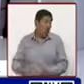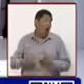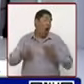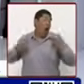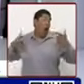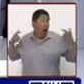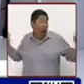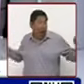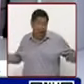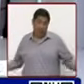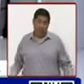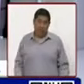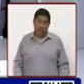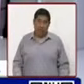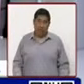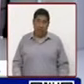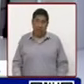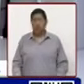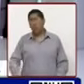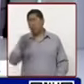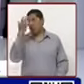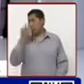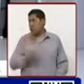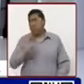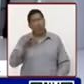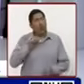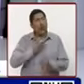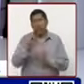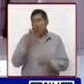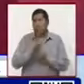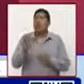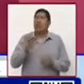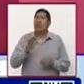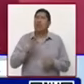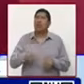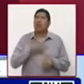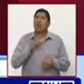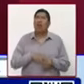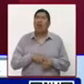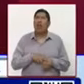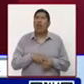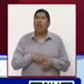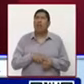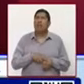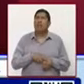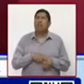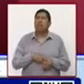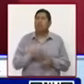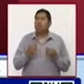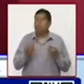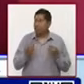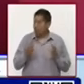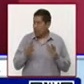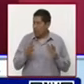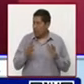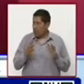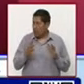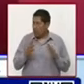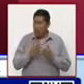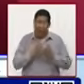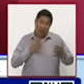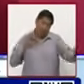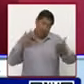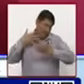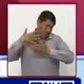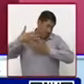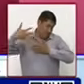cierto? No son lo suficiente. Normalmente, ¿no es cierto?, deberíamos tener una enorme cantidad por la superficie que